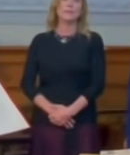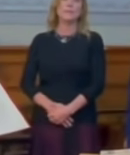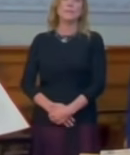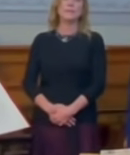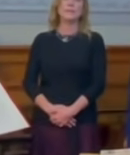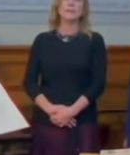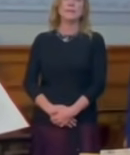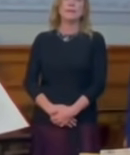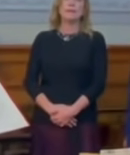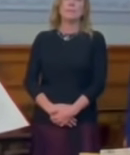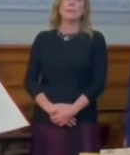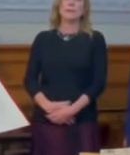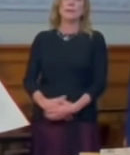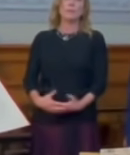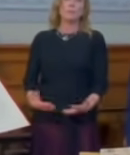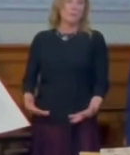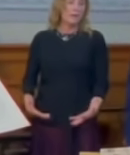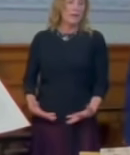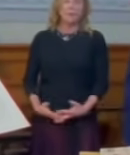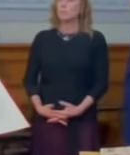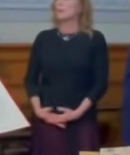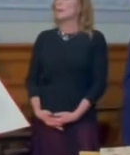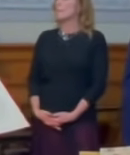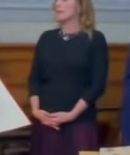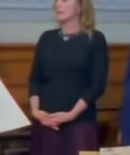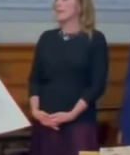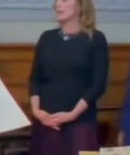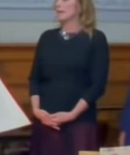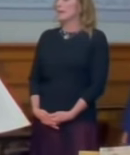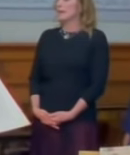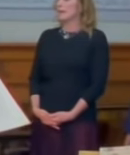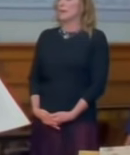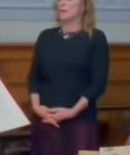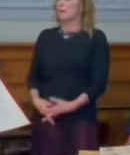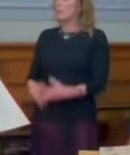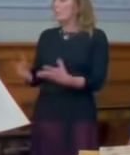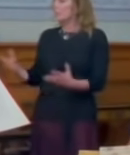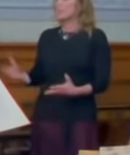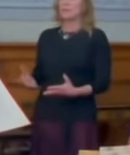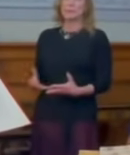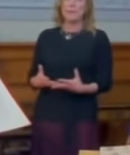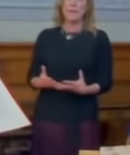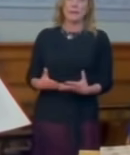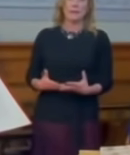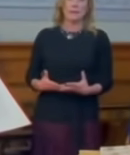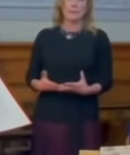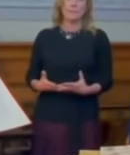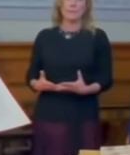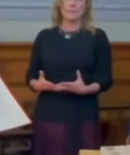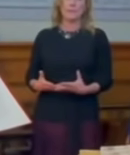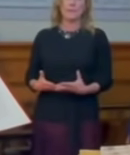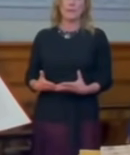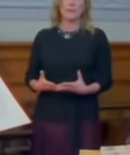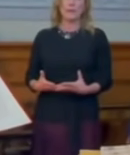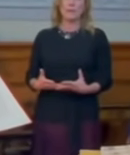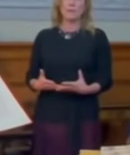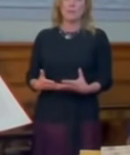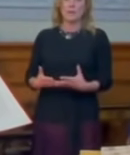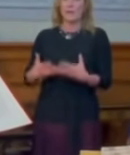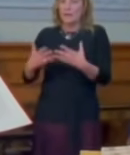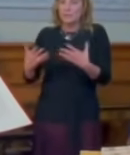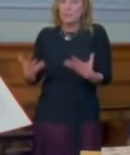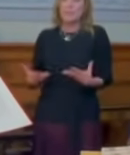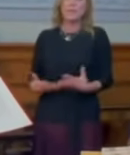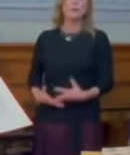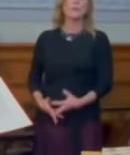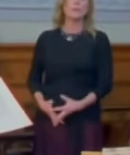del lunes 27, para que todos los mexicanos puedan apreciar documentos que explican el pasado mexicano y